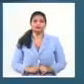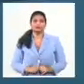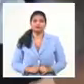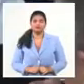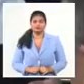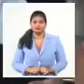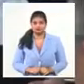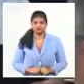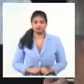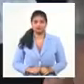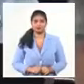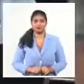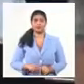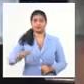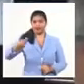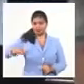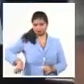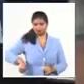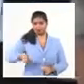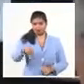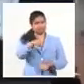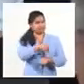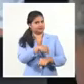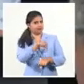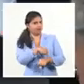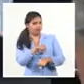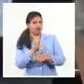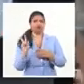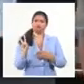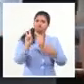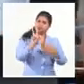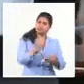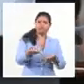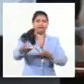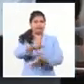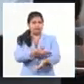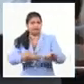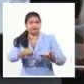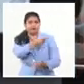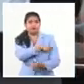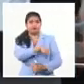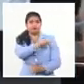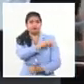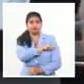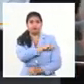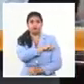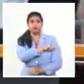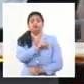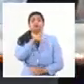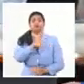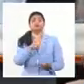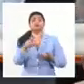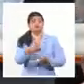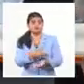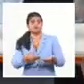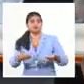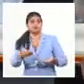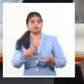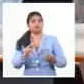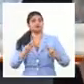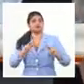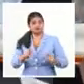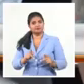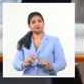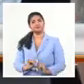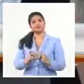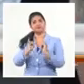Bueno, yo quería aprovechar el recorrido que estamos haciendo hoy y que continuaremos por el resto de las termoeléctricas en los próximos días, también para ratificar